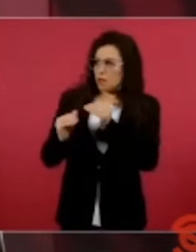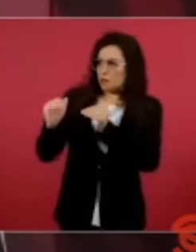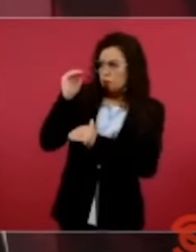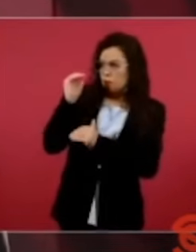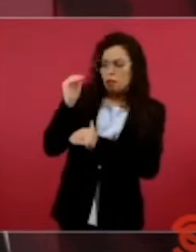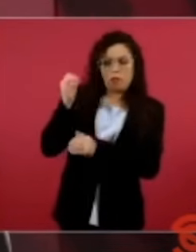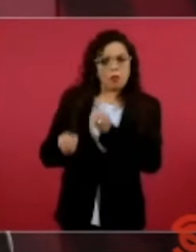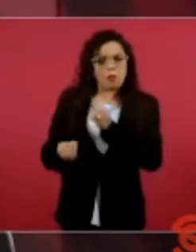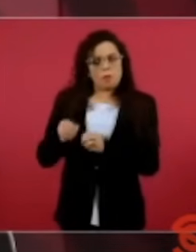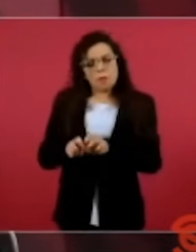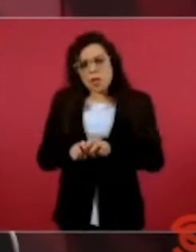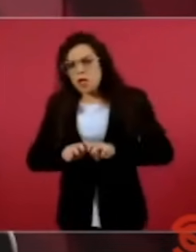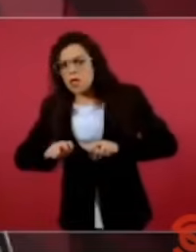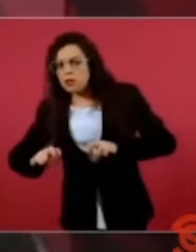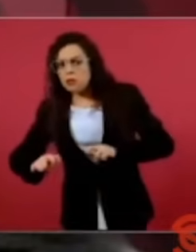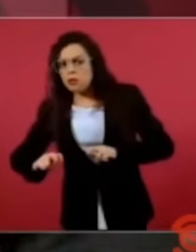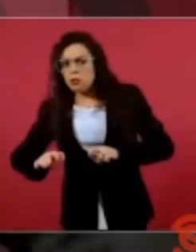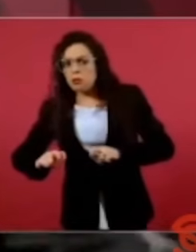ministro